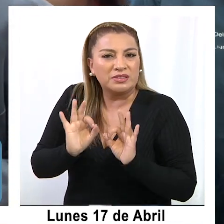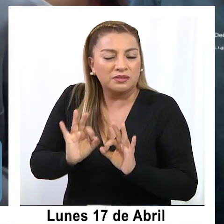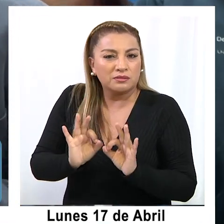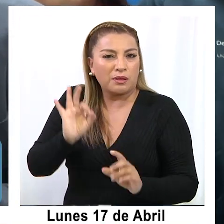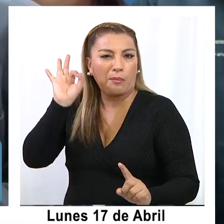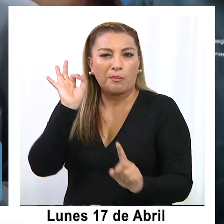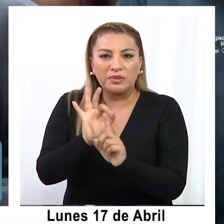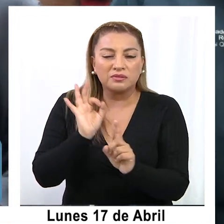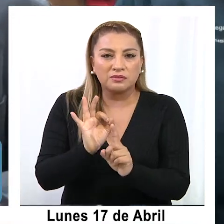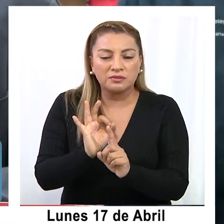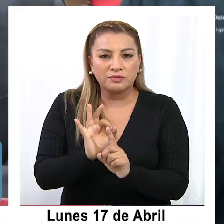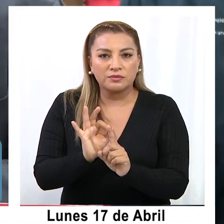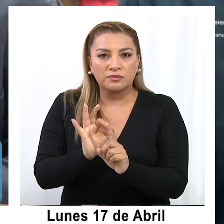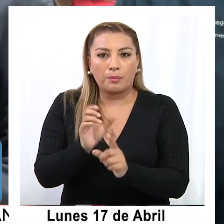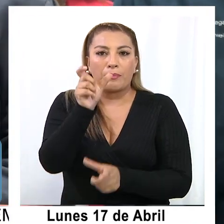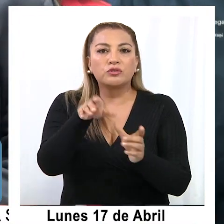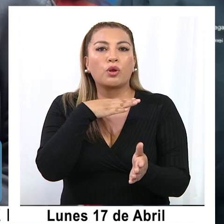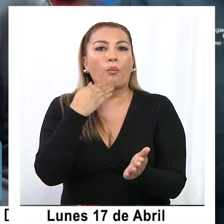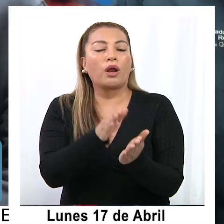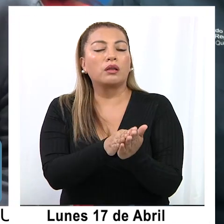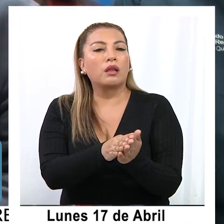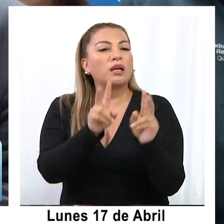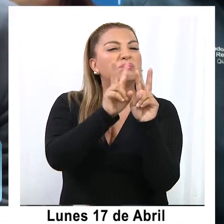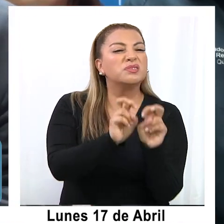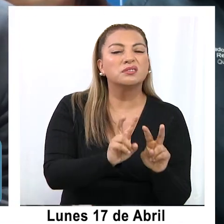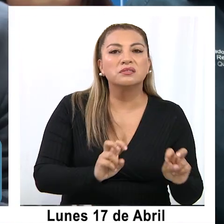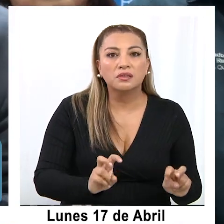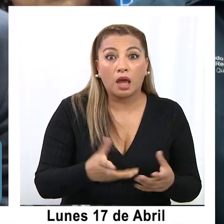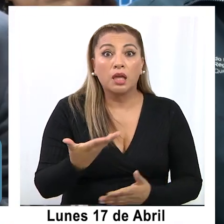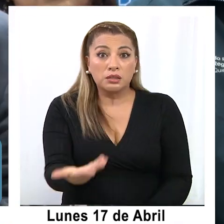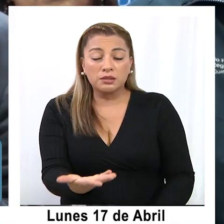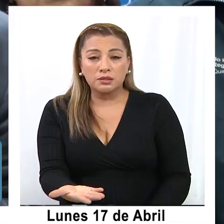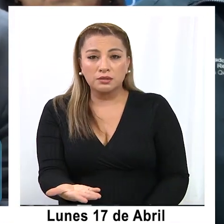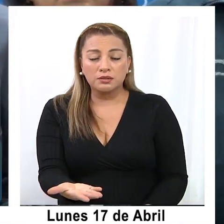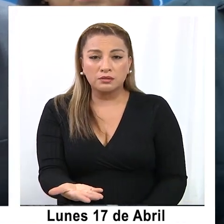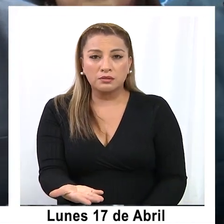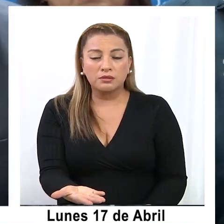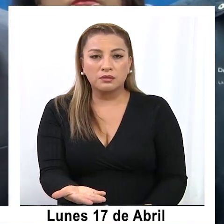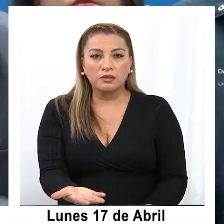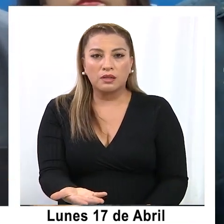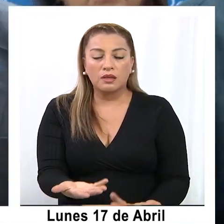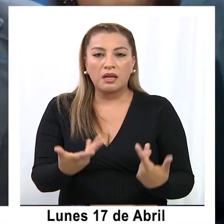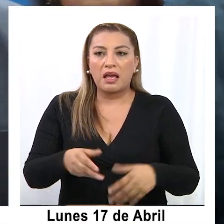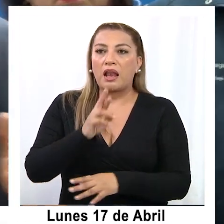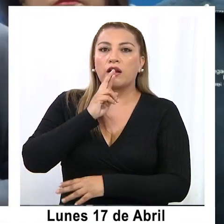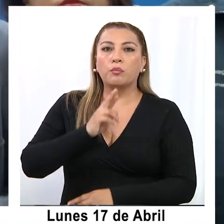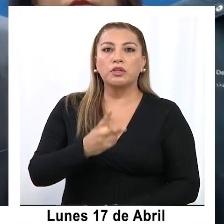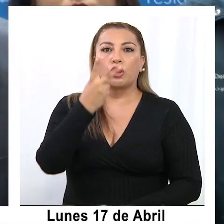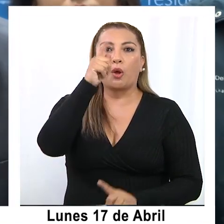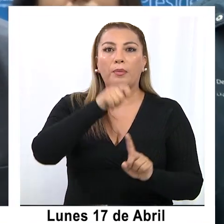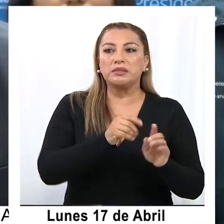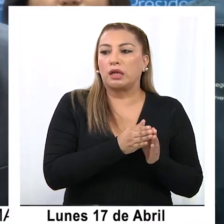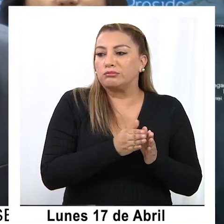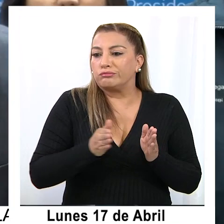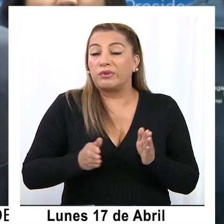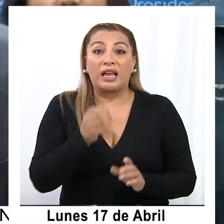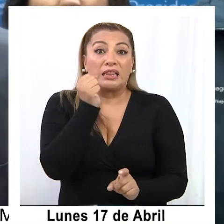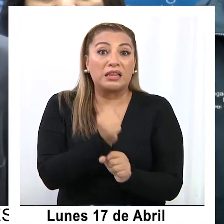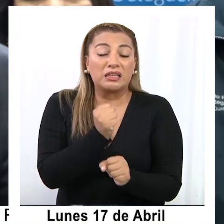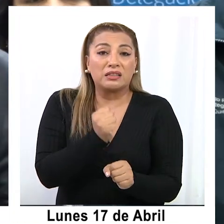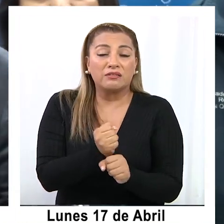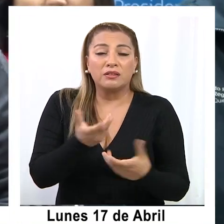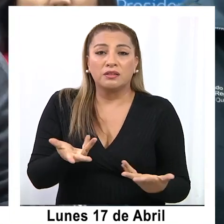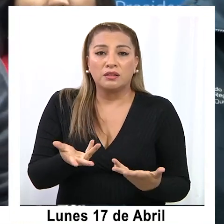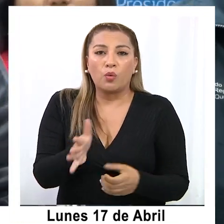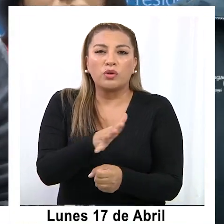en homicidios que finalmente dieron un resultado en dos veces de trabajo, en algo